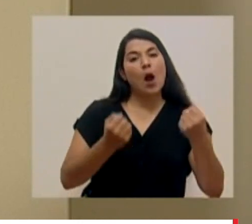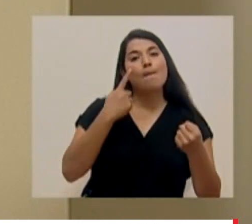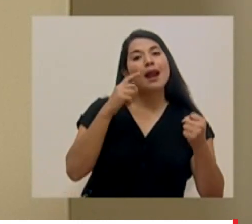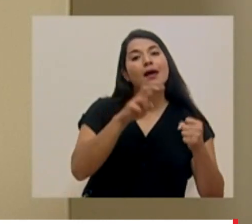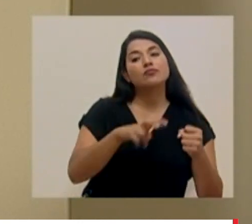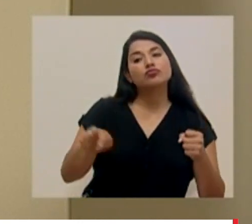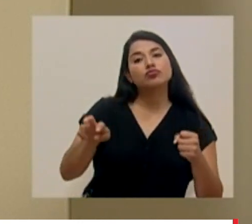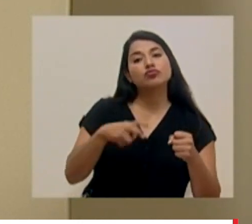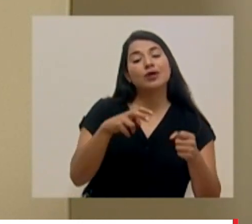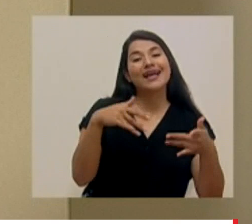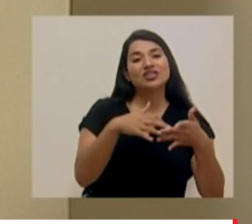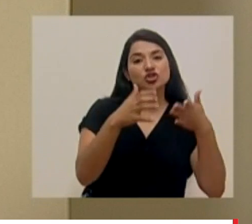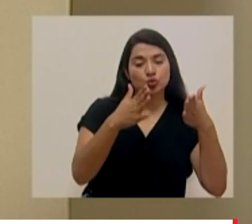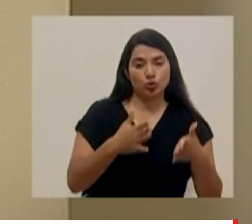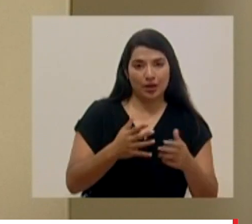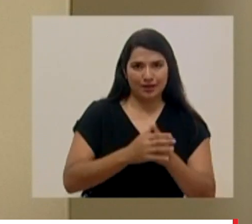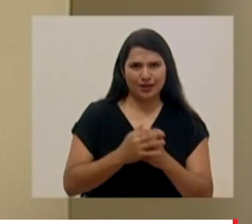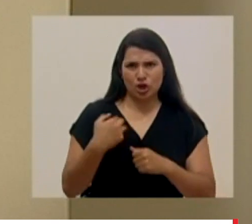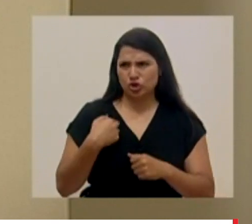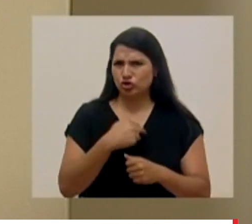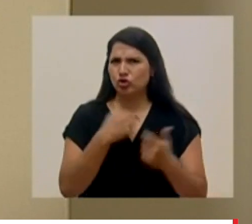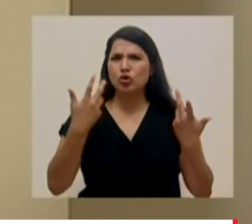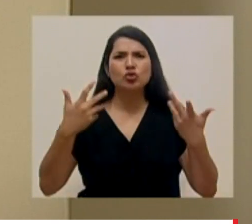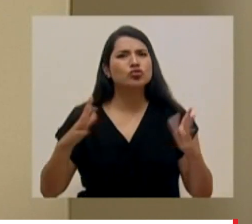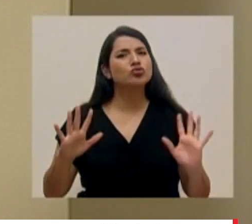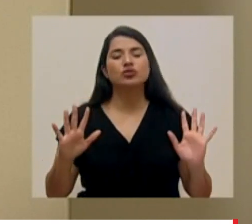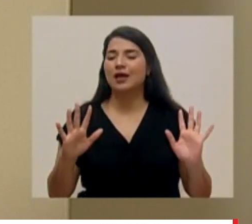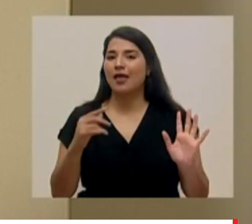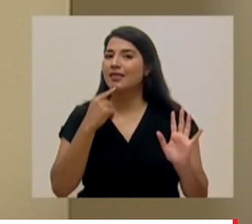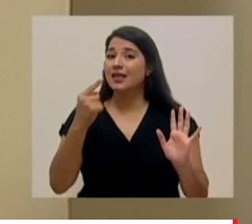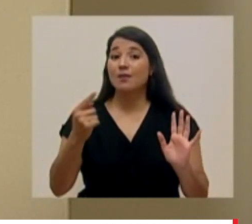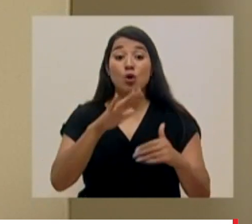ha indicado que todo lo que sea trabajo está dispensado de la